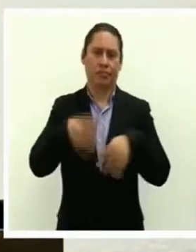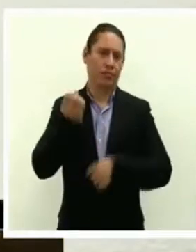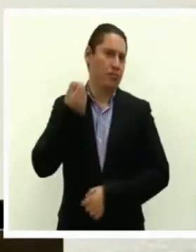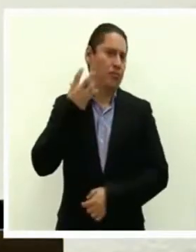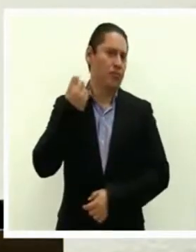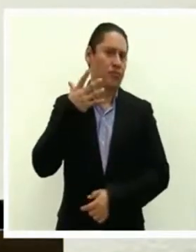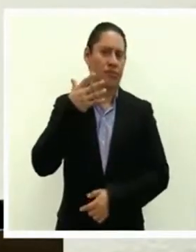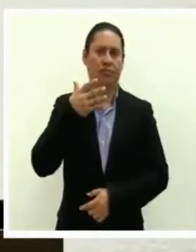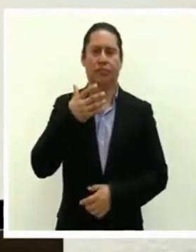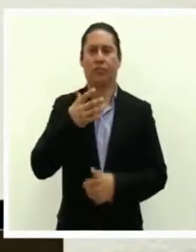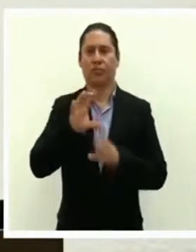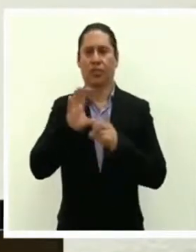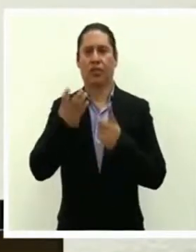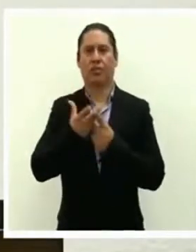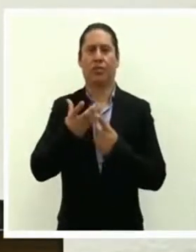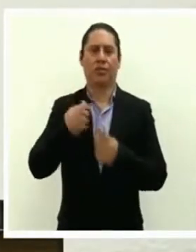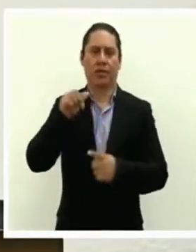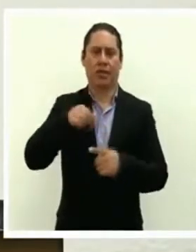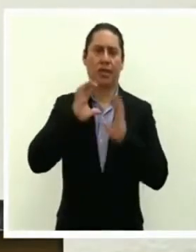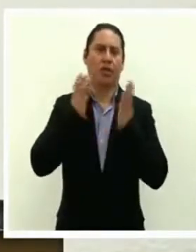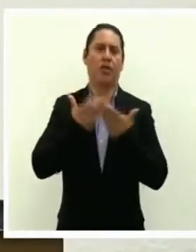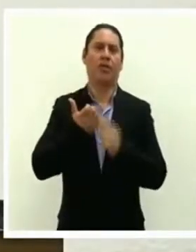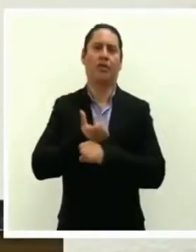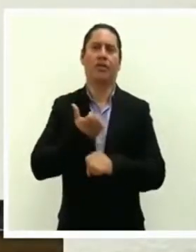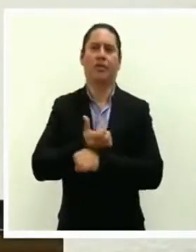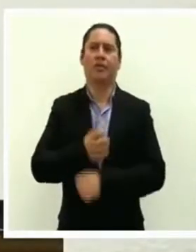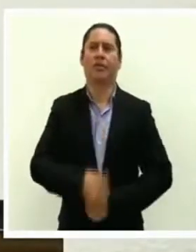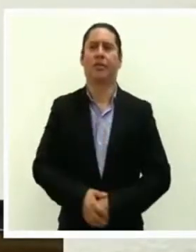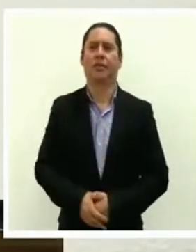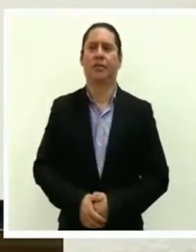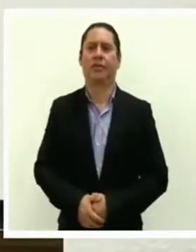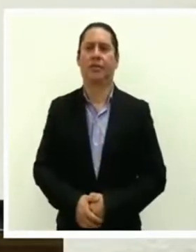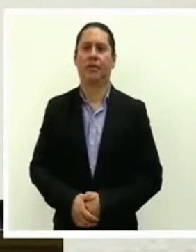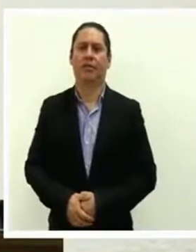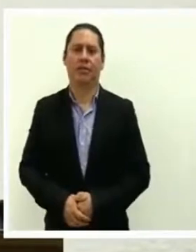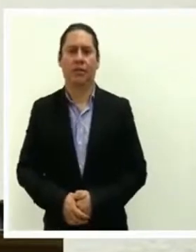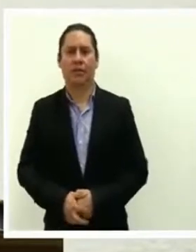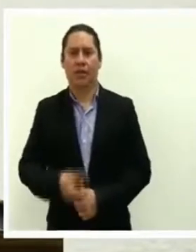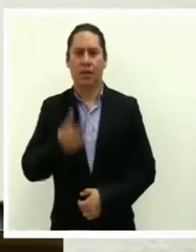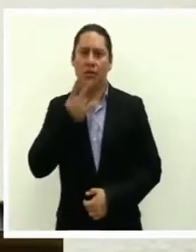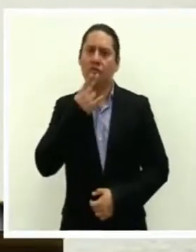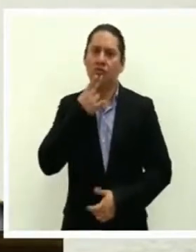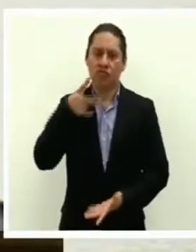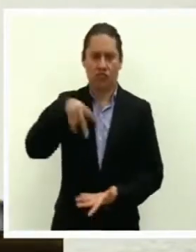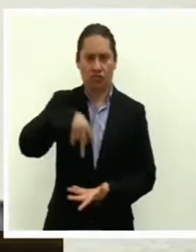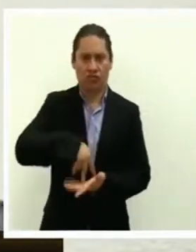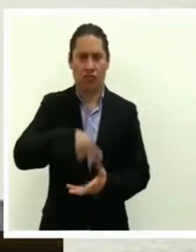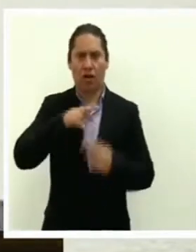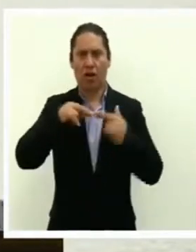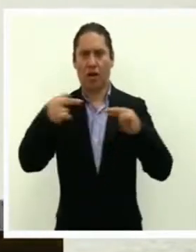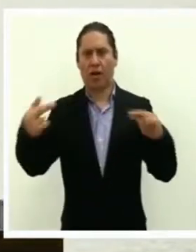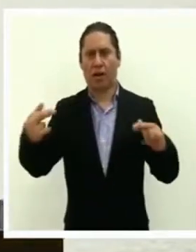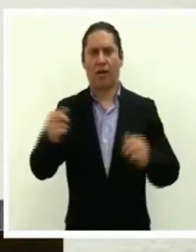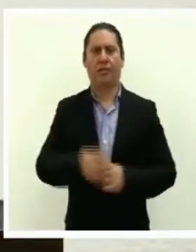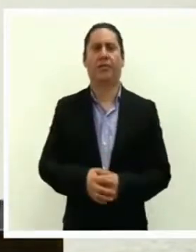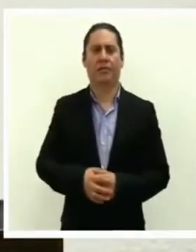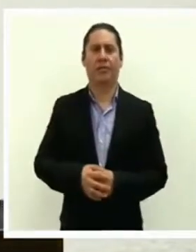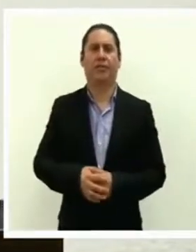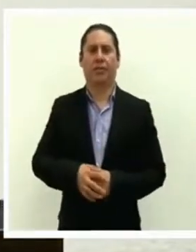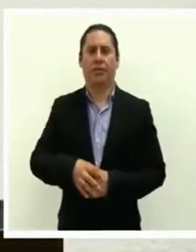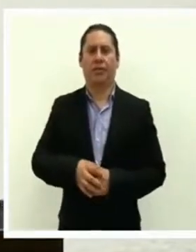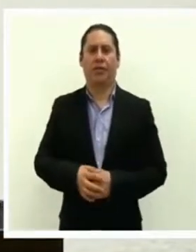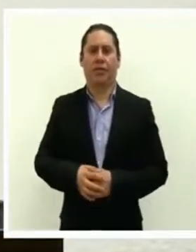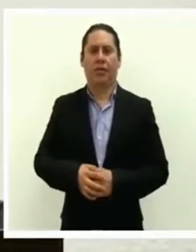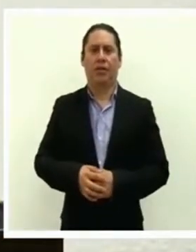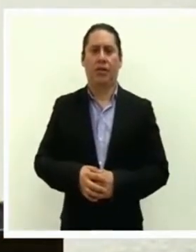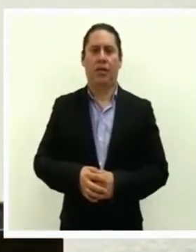de la Comisión Permanente del Honorable Congreso del Estado. Haciendo uso de la palabra en relación a los hechos manifestados